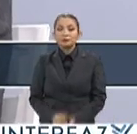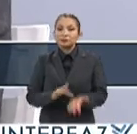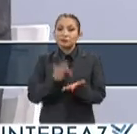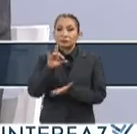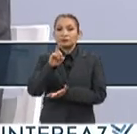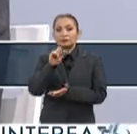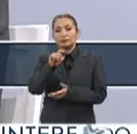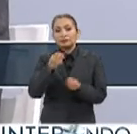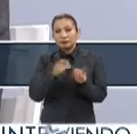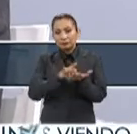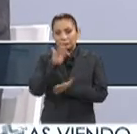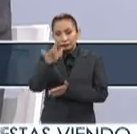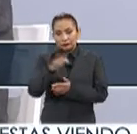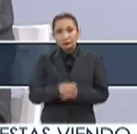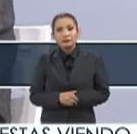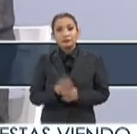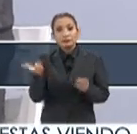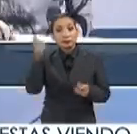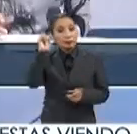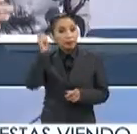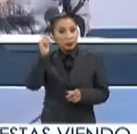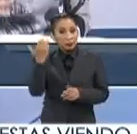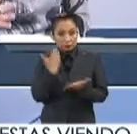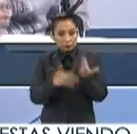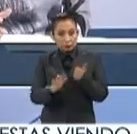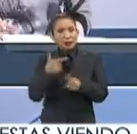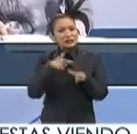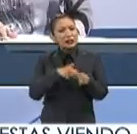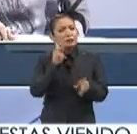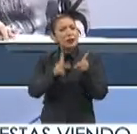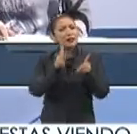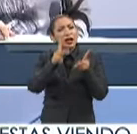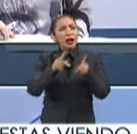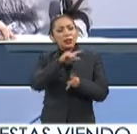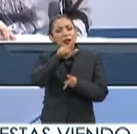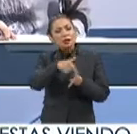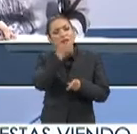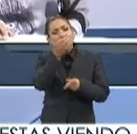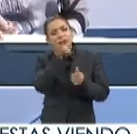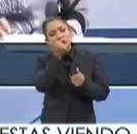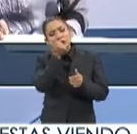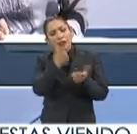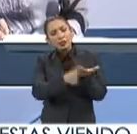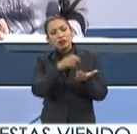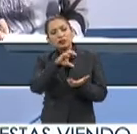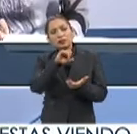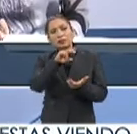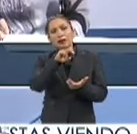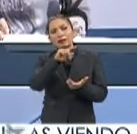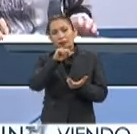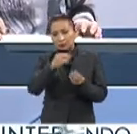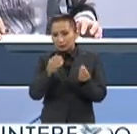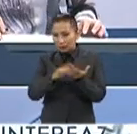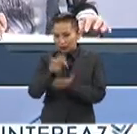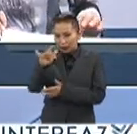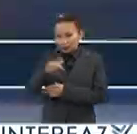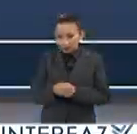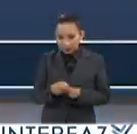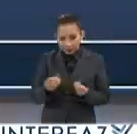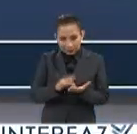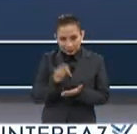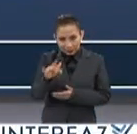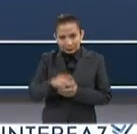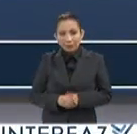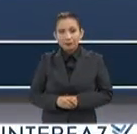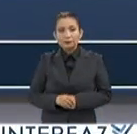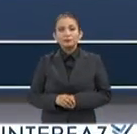Gracias, doctor. Muchísimas gracias. Pues esperamos que tengan mucho éxito y seguir platicando de la oferta académica del CIMVESTAB. Claro que sí. Muchas gracias por la invitación. Gracias. Muchísimas